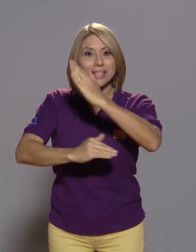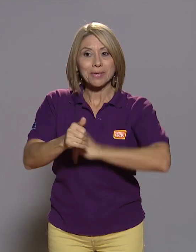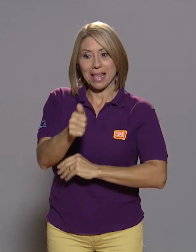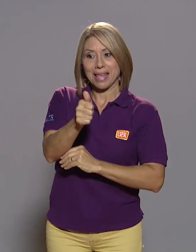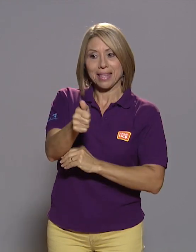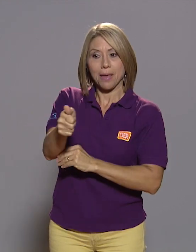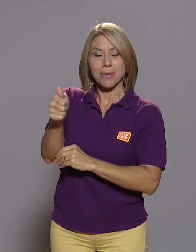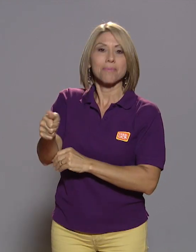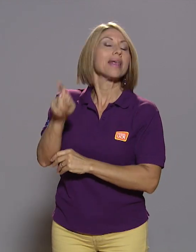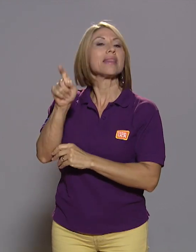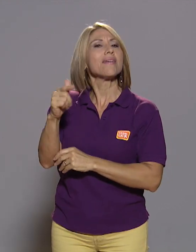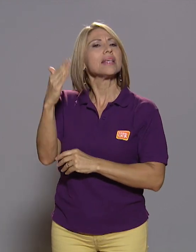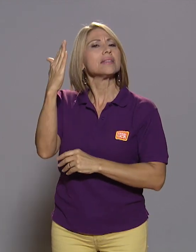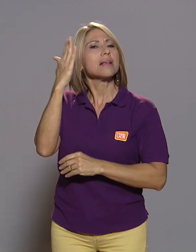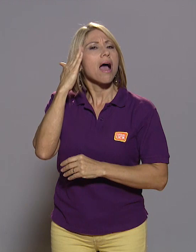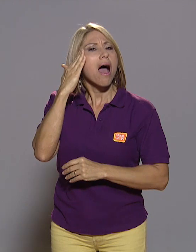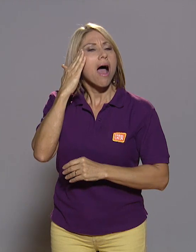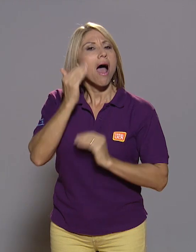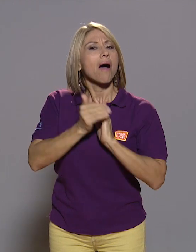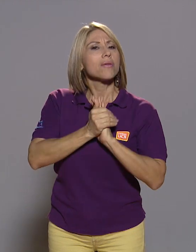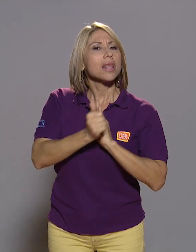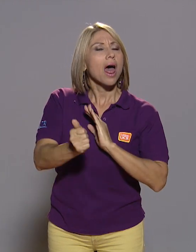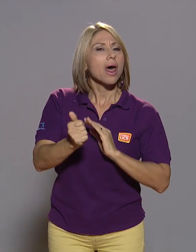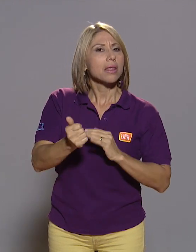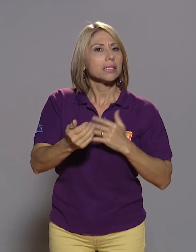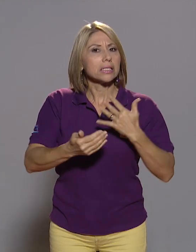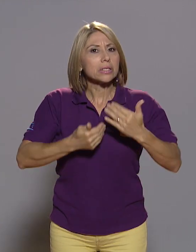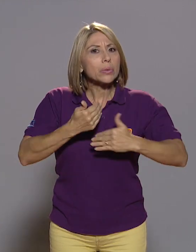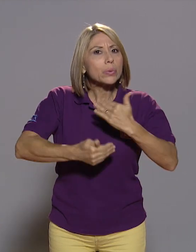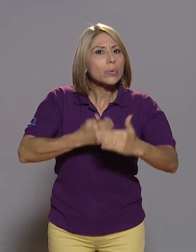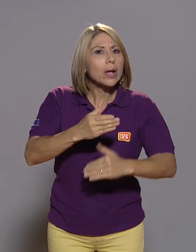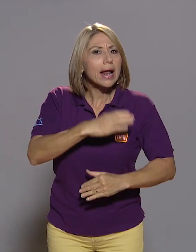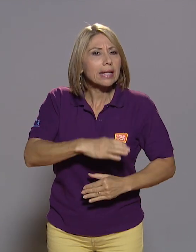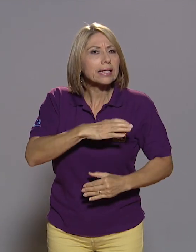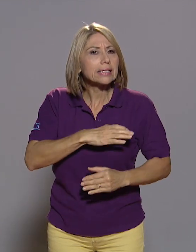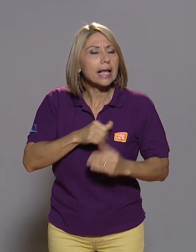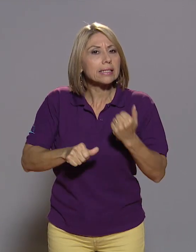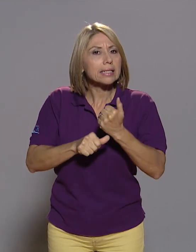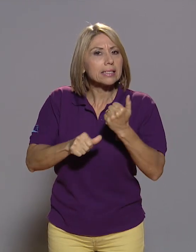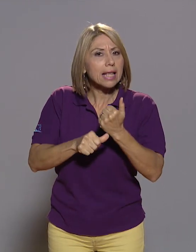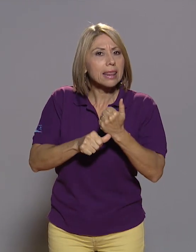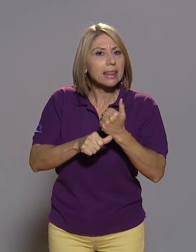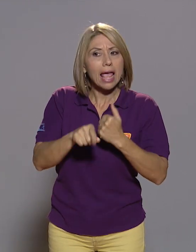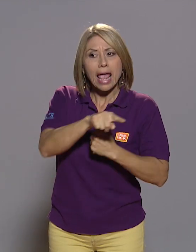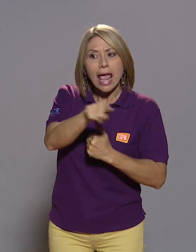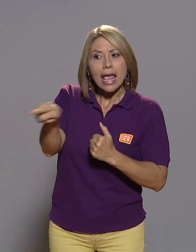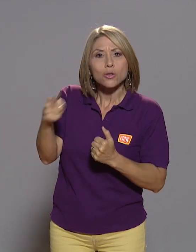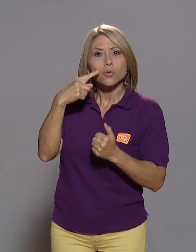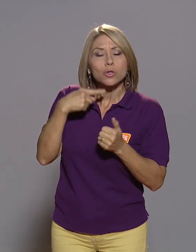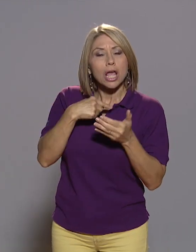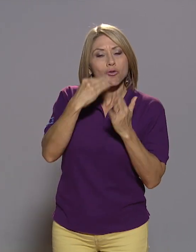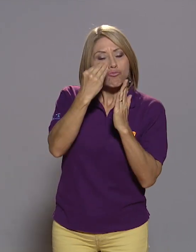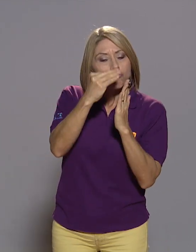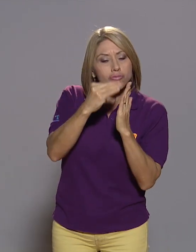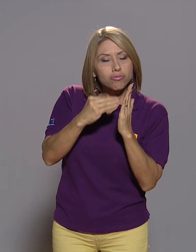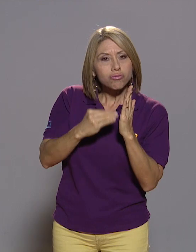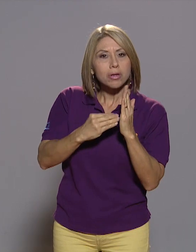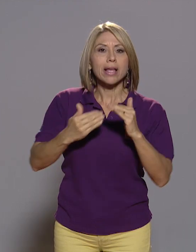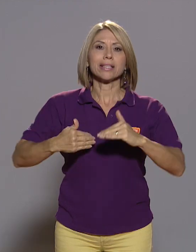qué habilidades y qué conocimientos tiene que tener el asistente? Eso fue lo primero que hicimos para definir ya